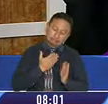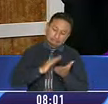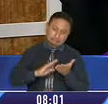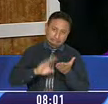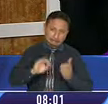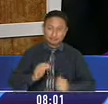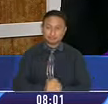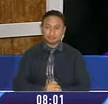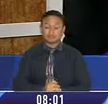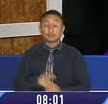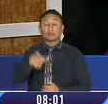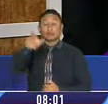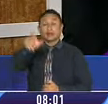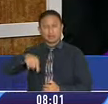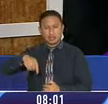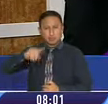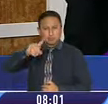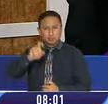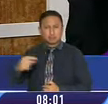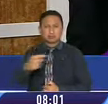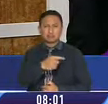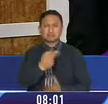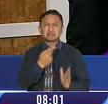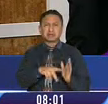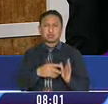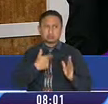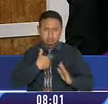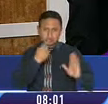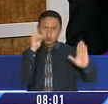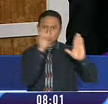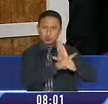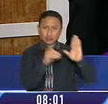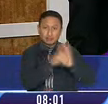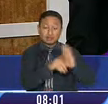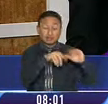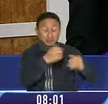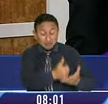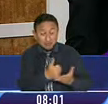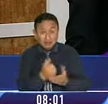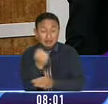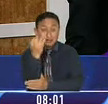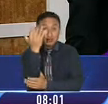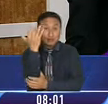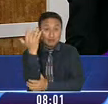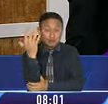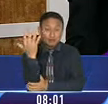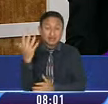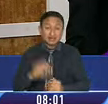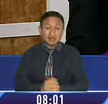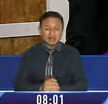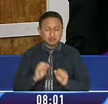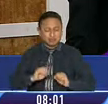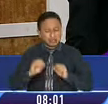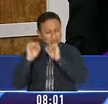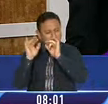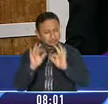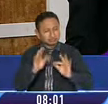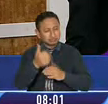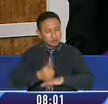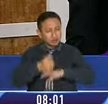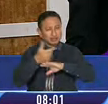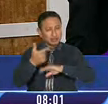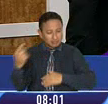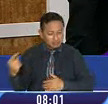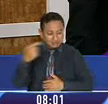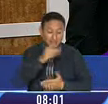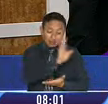porque la gente pues se preguntaba, queremos seguir denunciando, queremos esa vela ir y para ver si nos hacen el milagrito las autoridades y